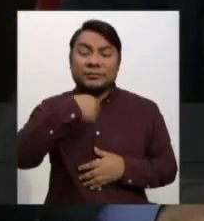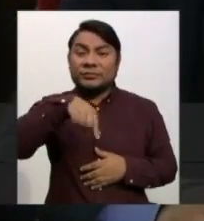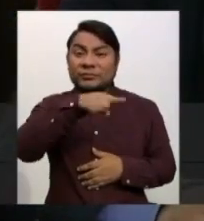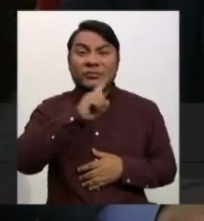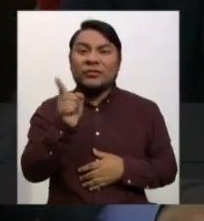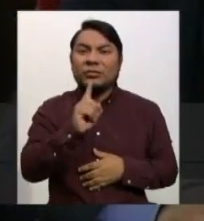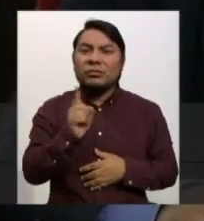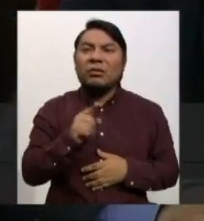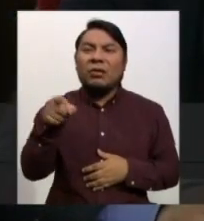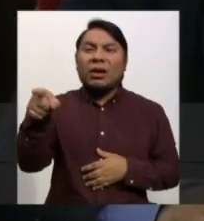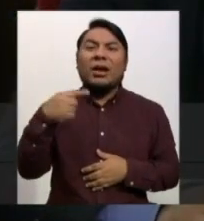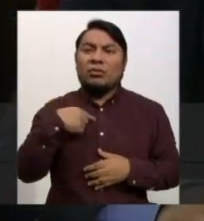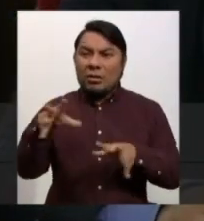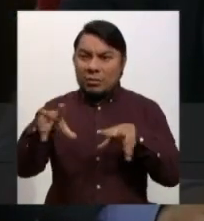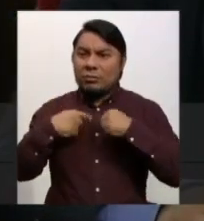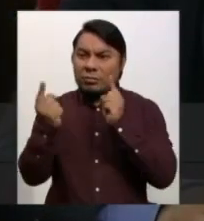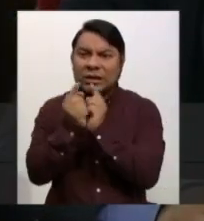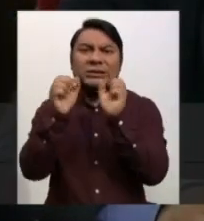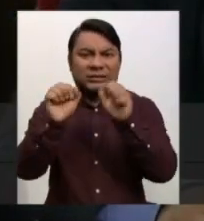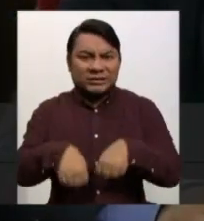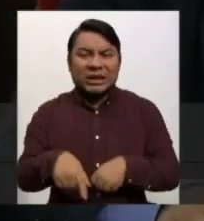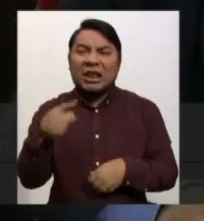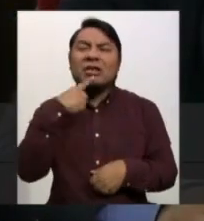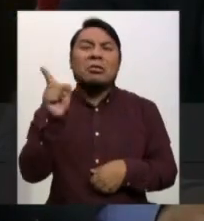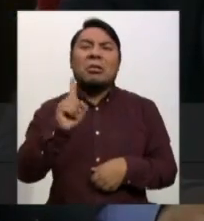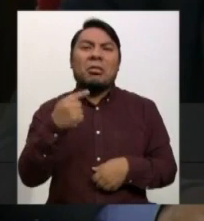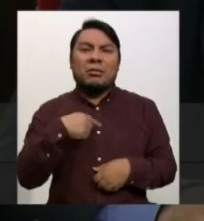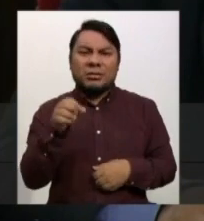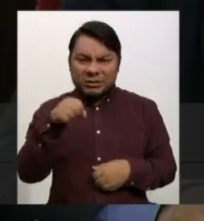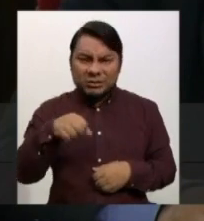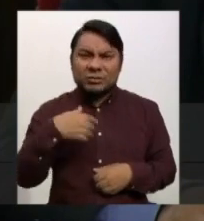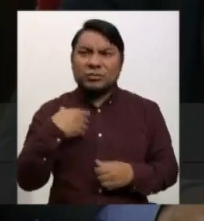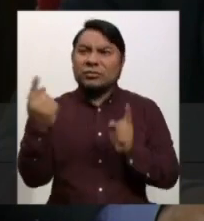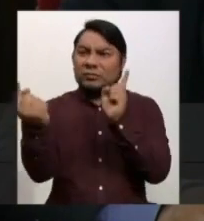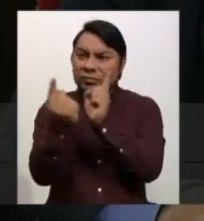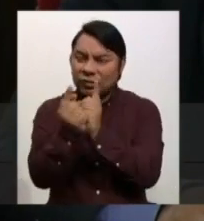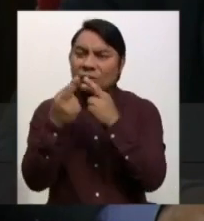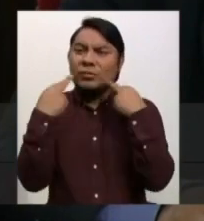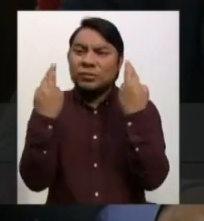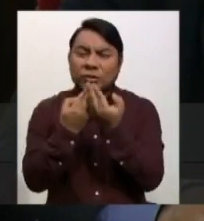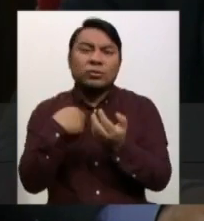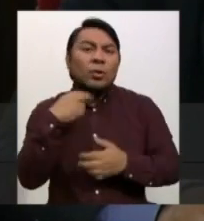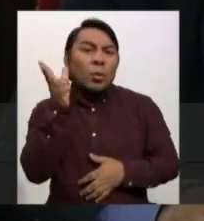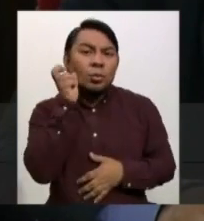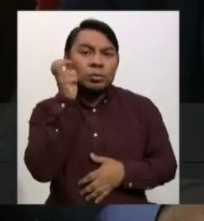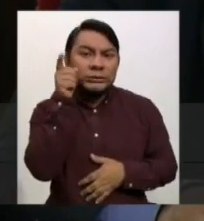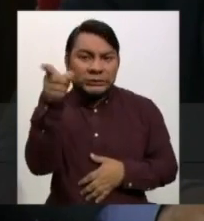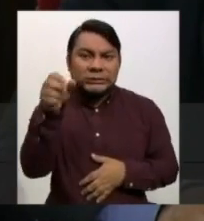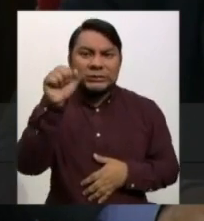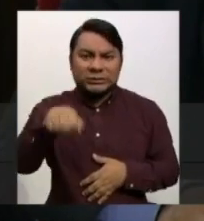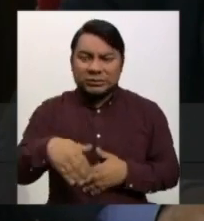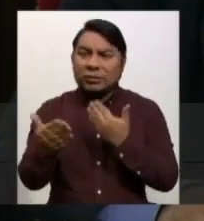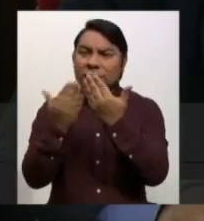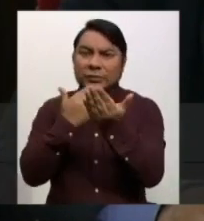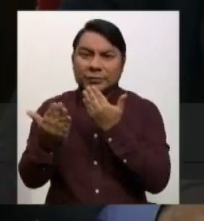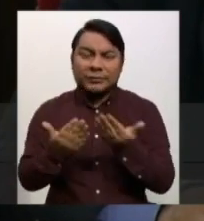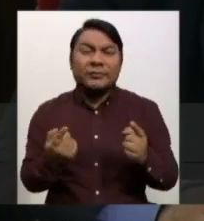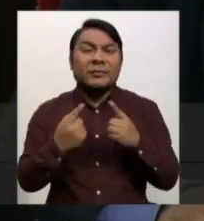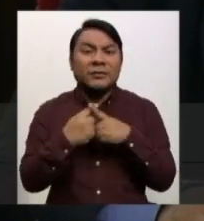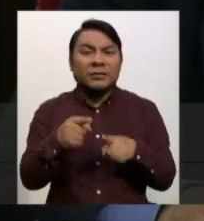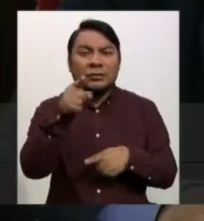recibido, los hemos recibido, los hemos escuchado, pero ustedes pueden ver la verdad,